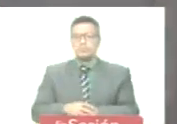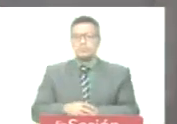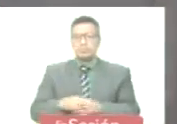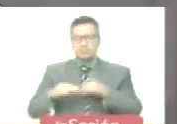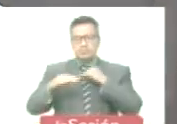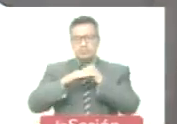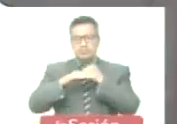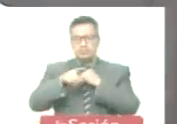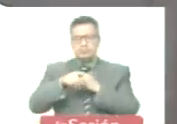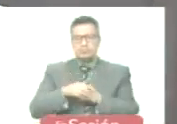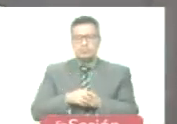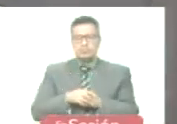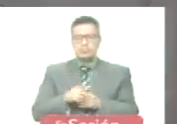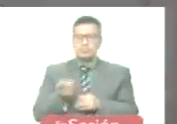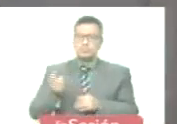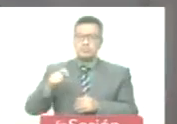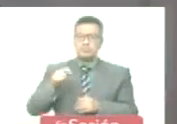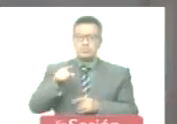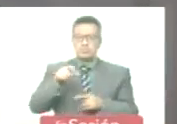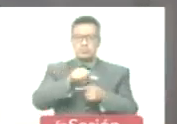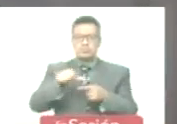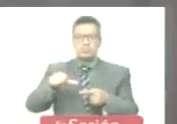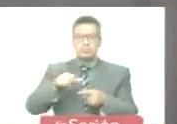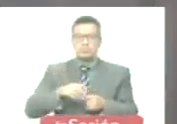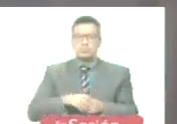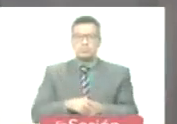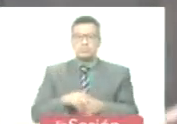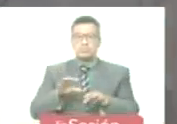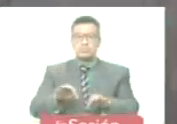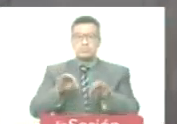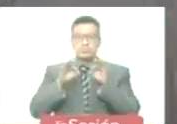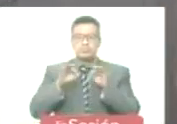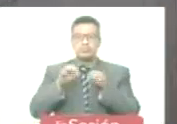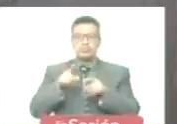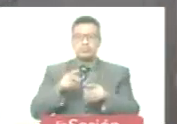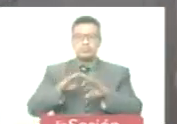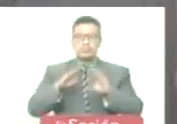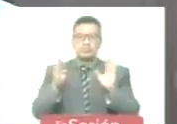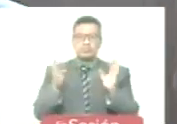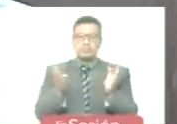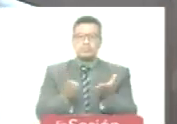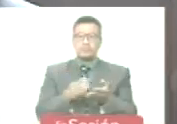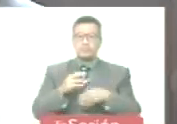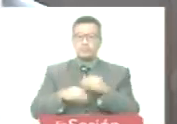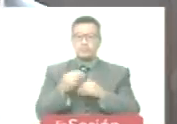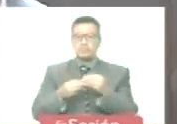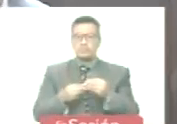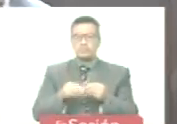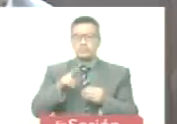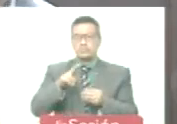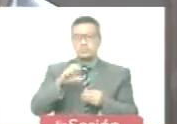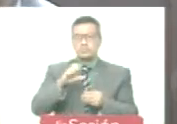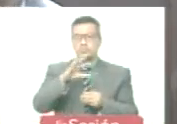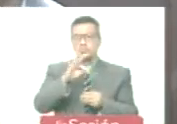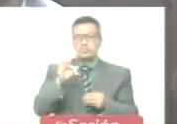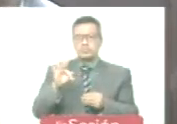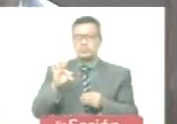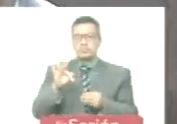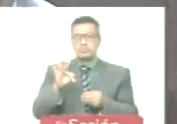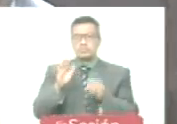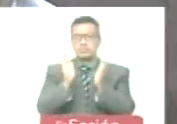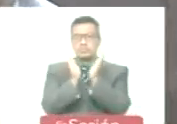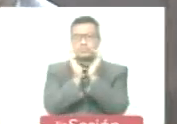Igualmente, nos sumamos a esta semana especial, que es una semana mundial establecida por la UNICEF, y que por cierto